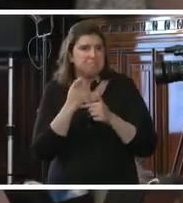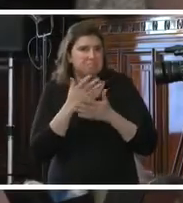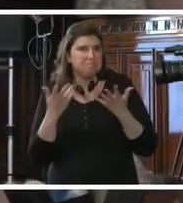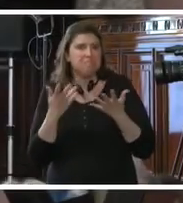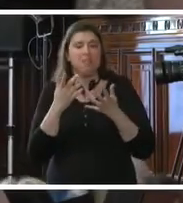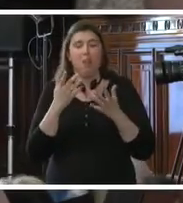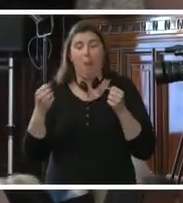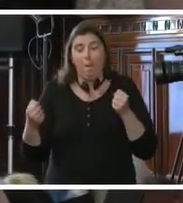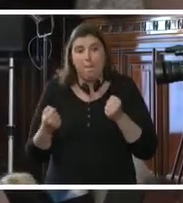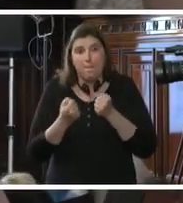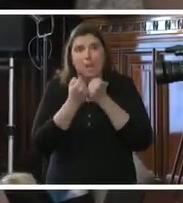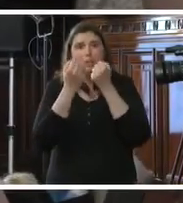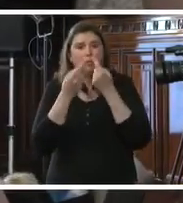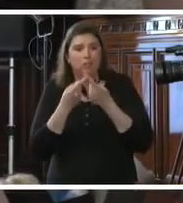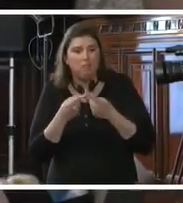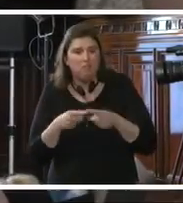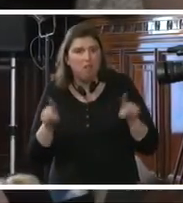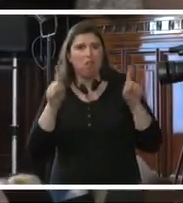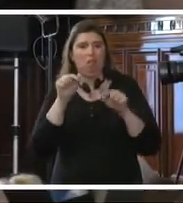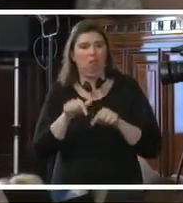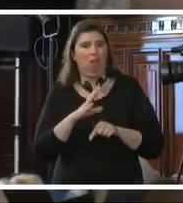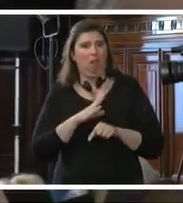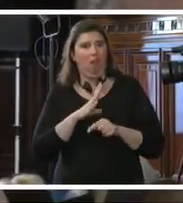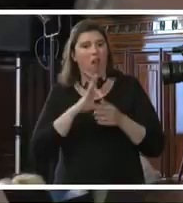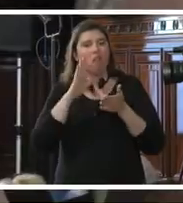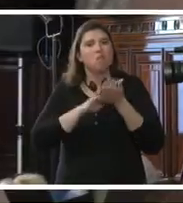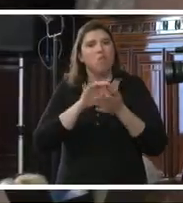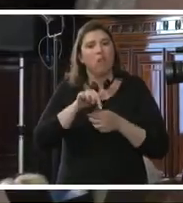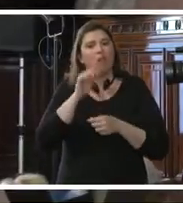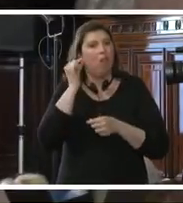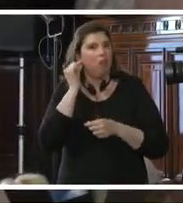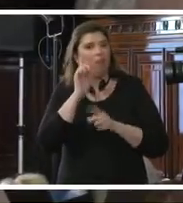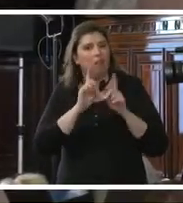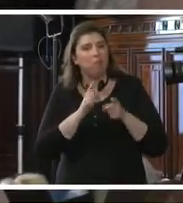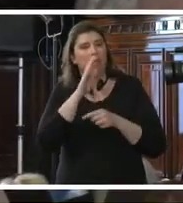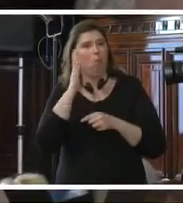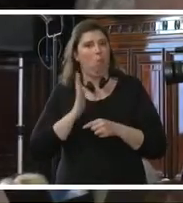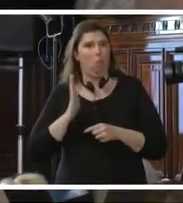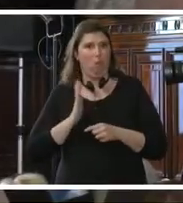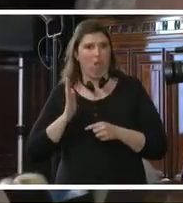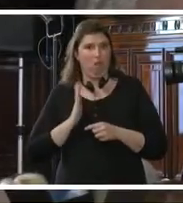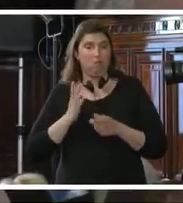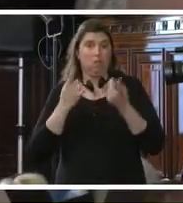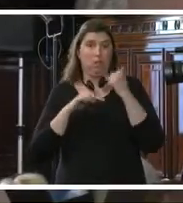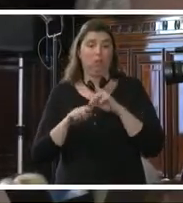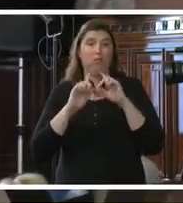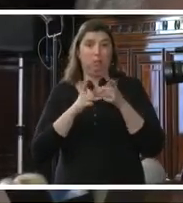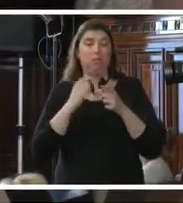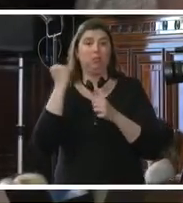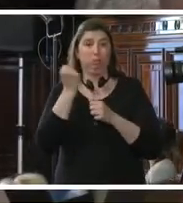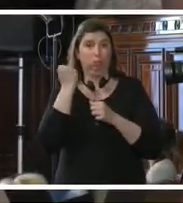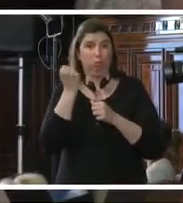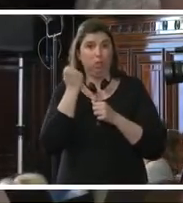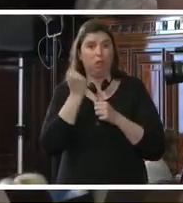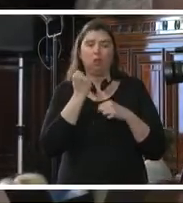impacto diferenciado que este tipo de delitos tiene sobre las niñas y mujeres. Asimismo, es importante considerar la